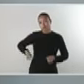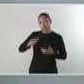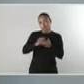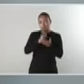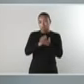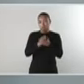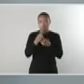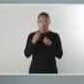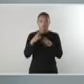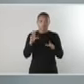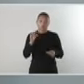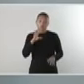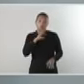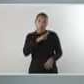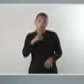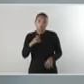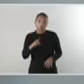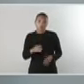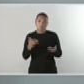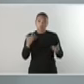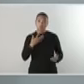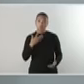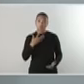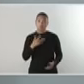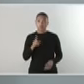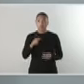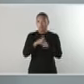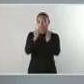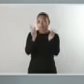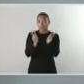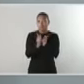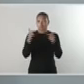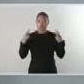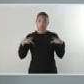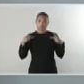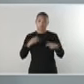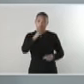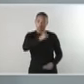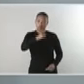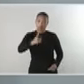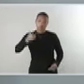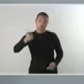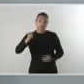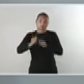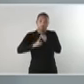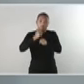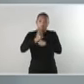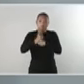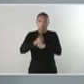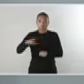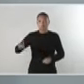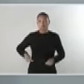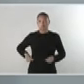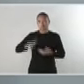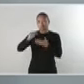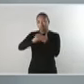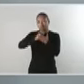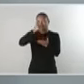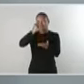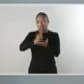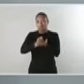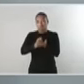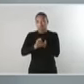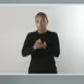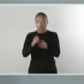ya no es posible que tengamos un grupo de personas cada seis años gobernando a Tamaulipas